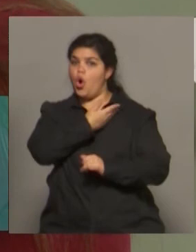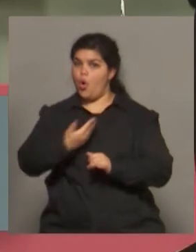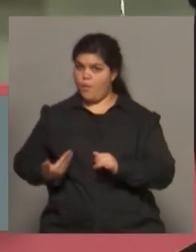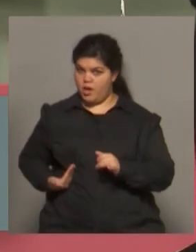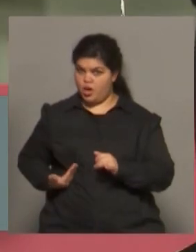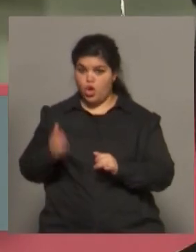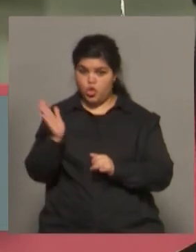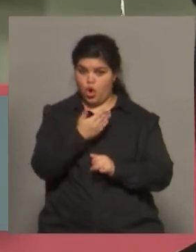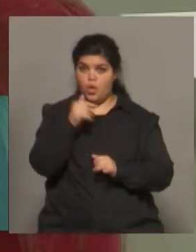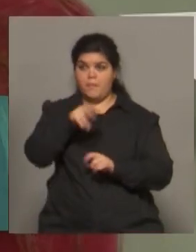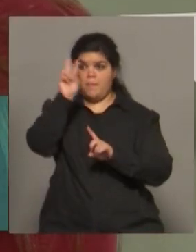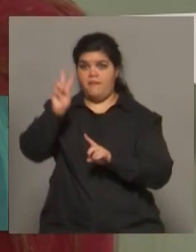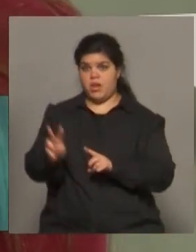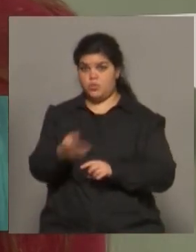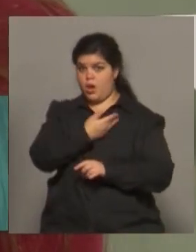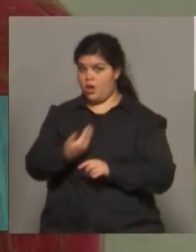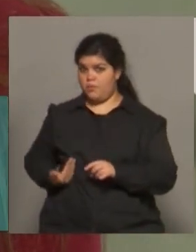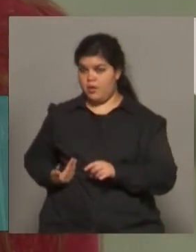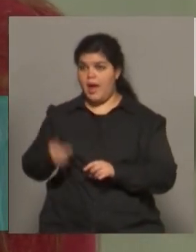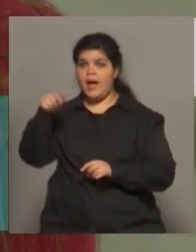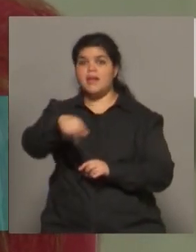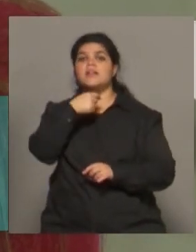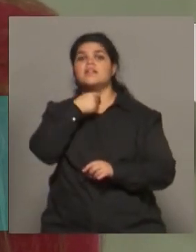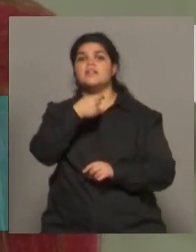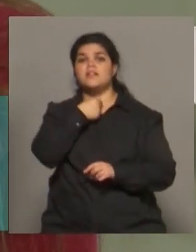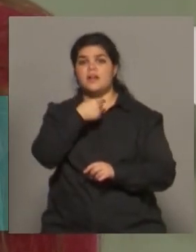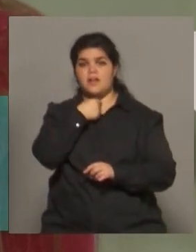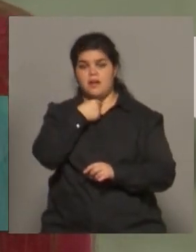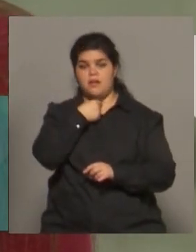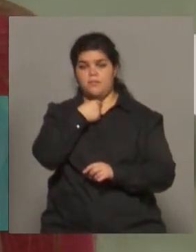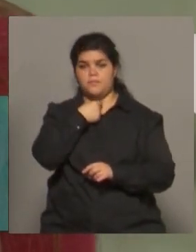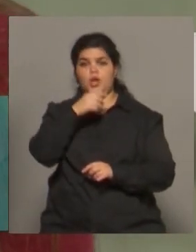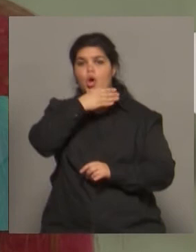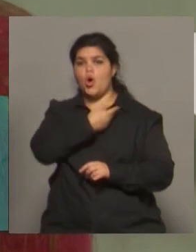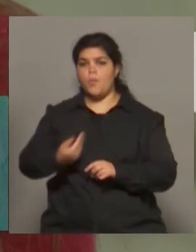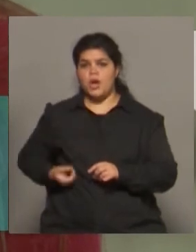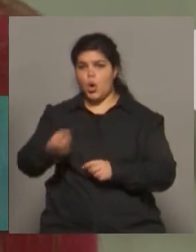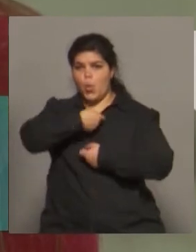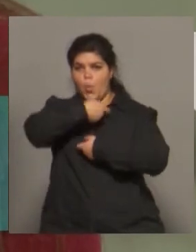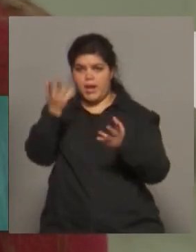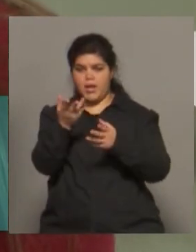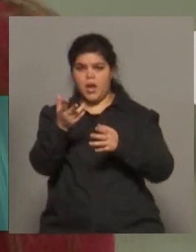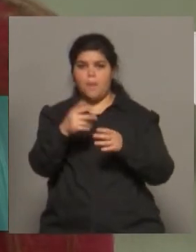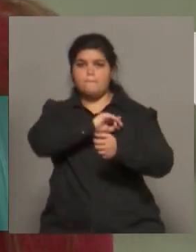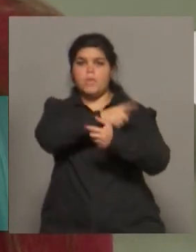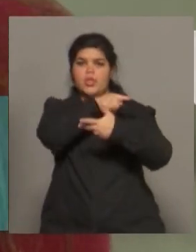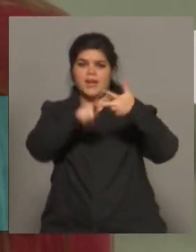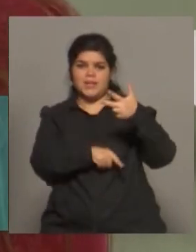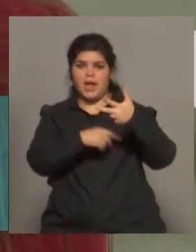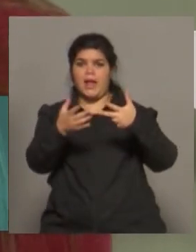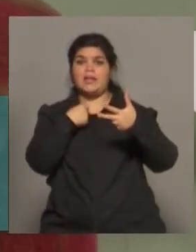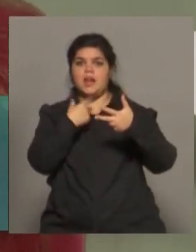democrático, que intente suprimir uno de los 3 poderes que están dentro de un Estado,